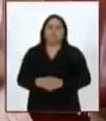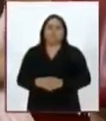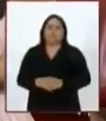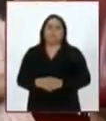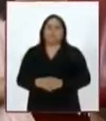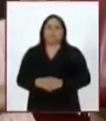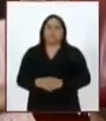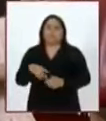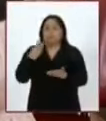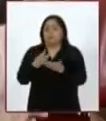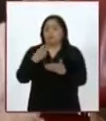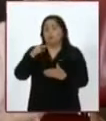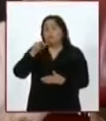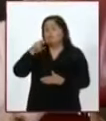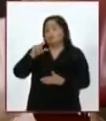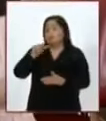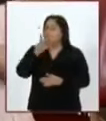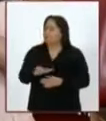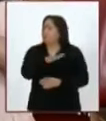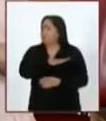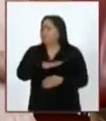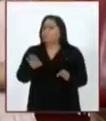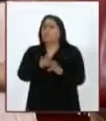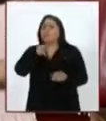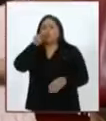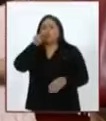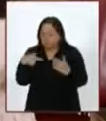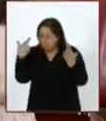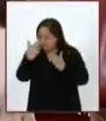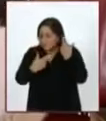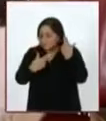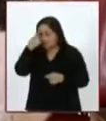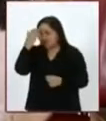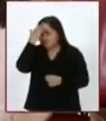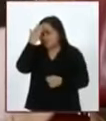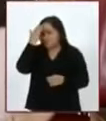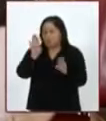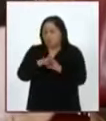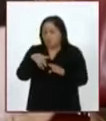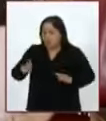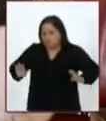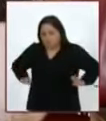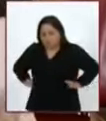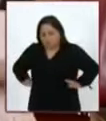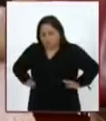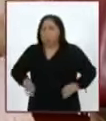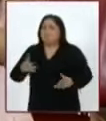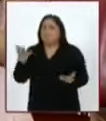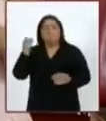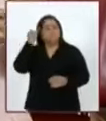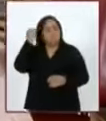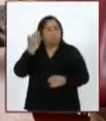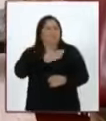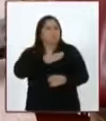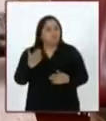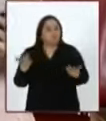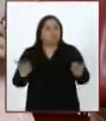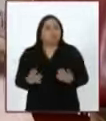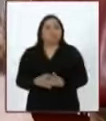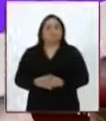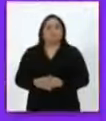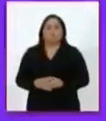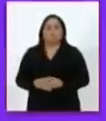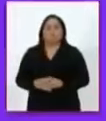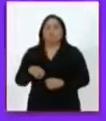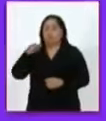Esta novela gráfica está increíble. ¿Cómo ves si la revisamos para conocer sus características? Es una buena idea, me parece bien.